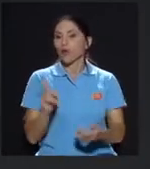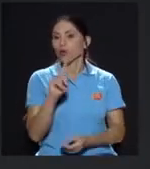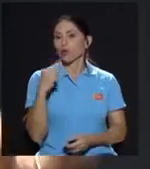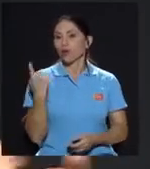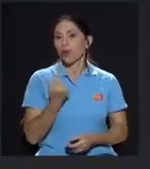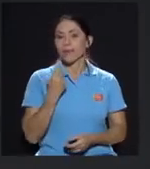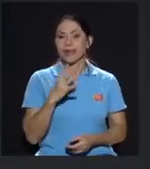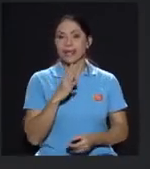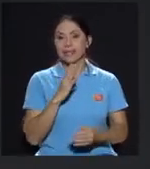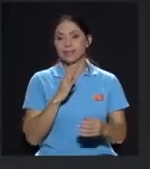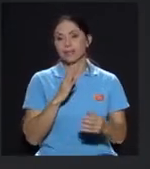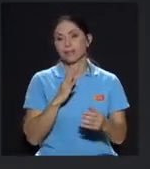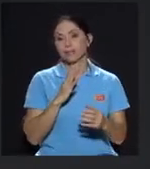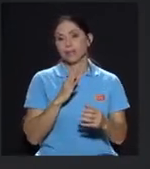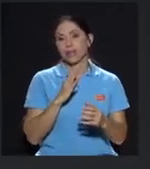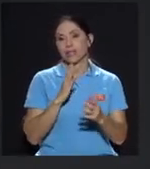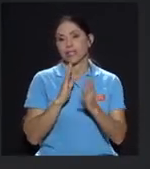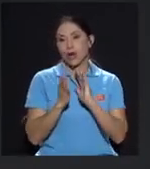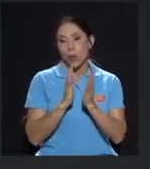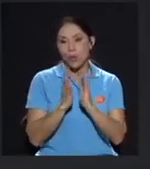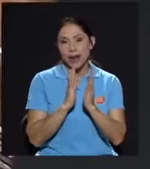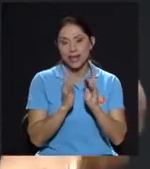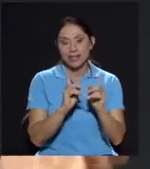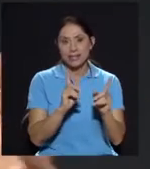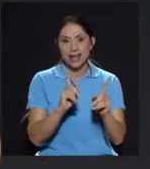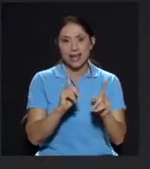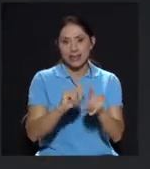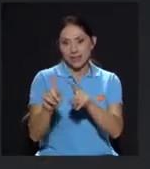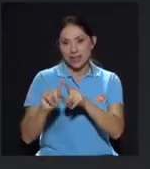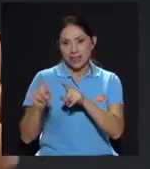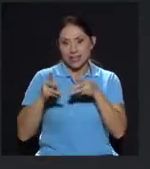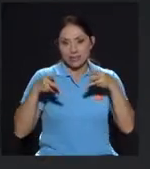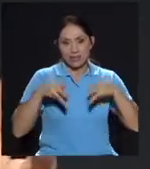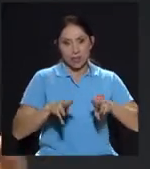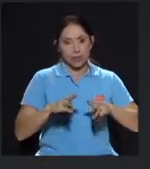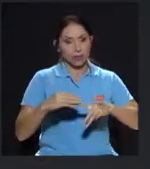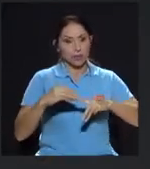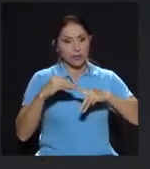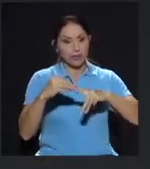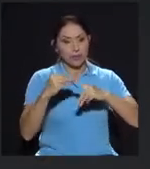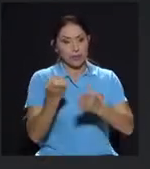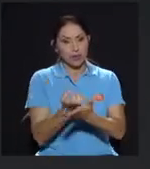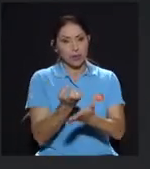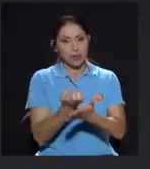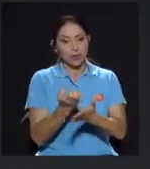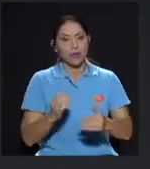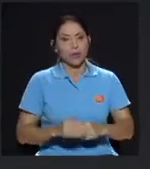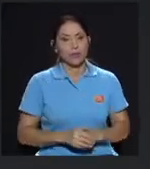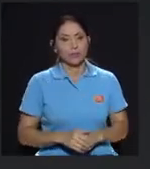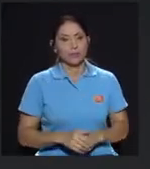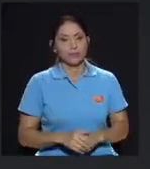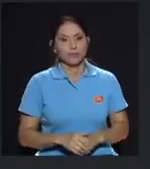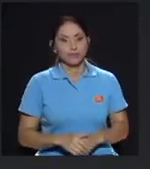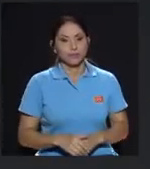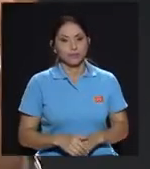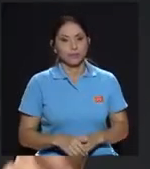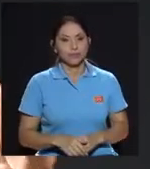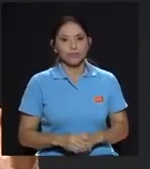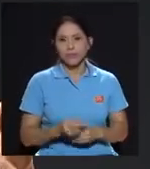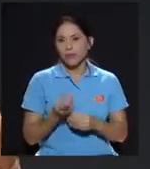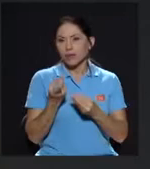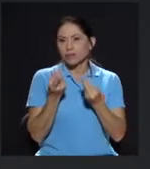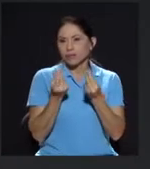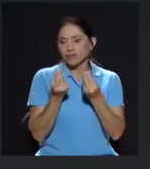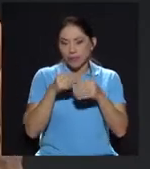conversa también en los medios principalmente del sector económico es como es como el ahorro nacional